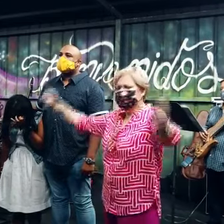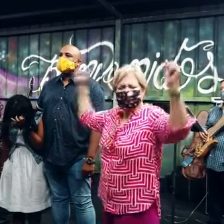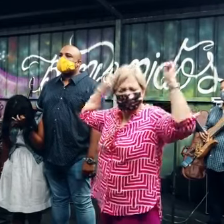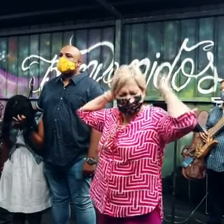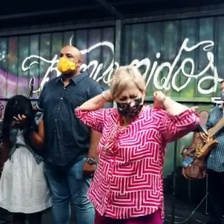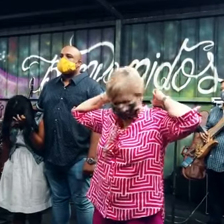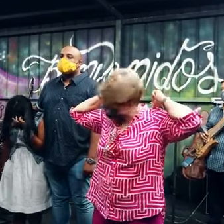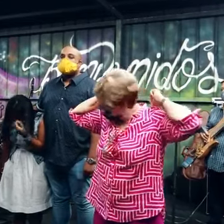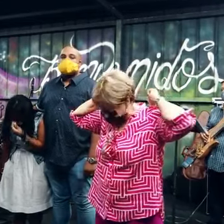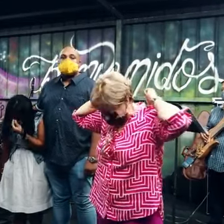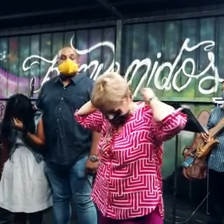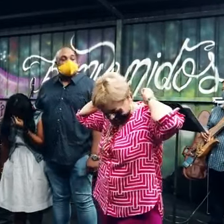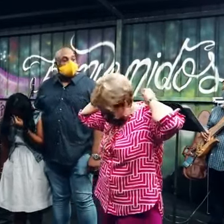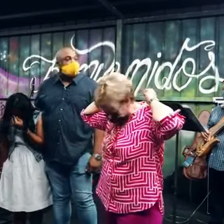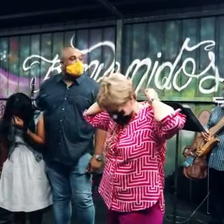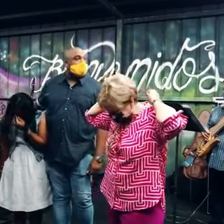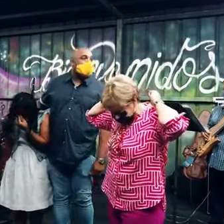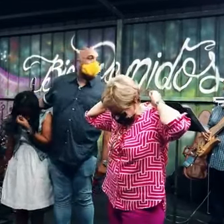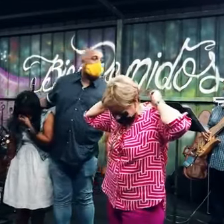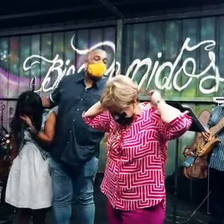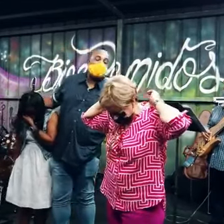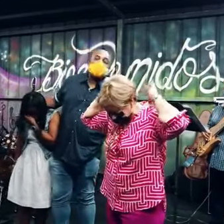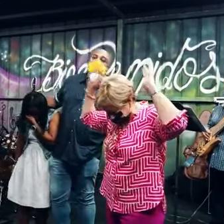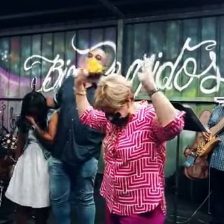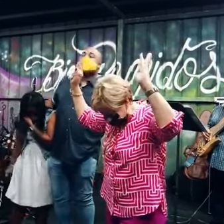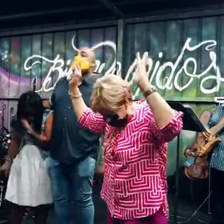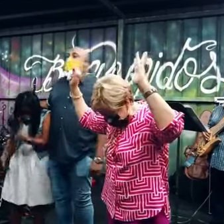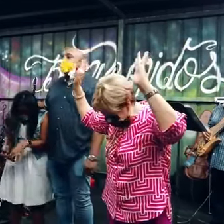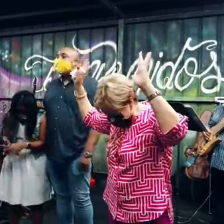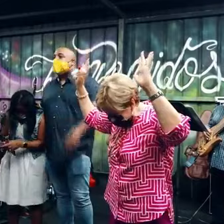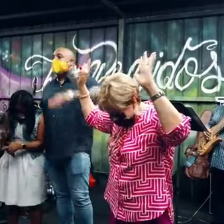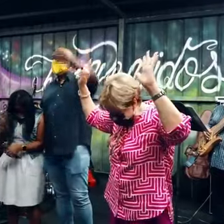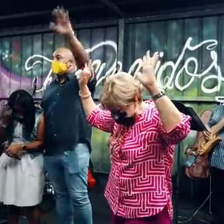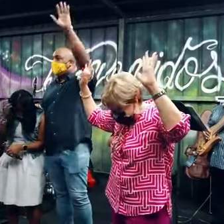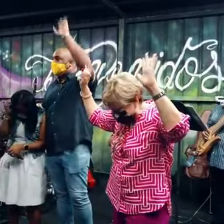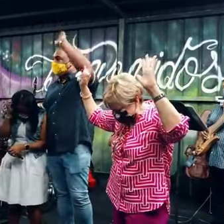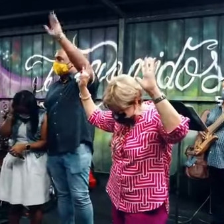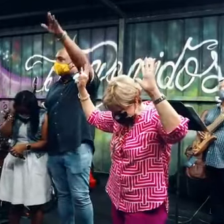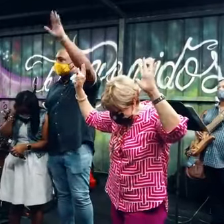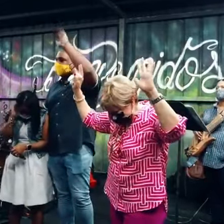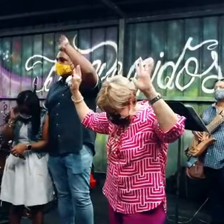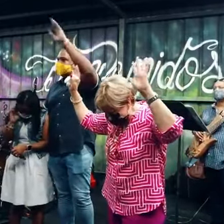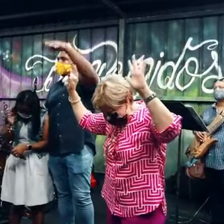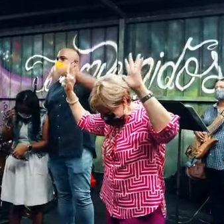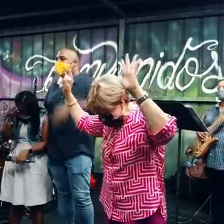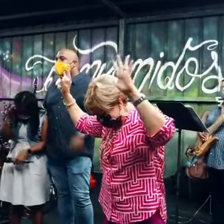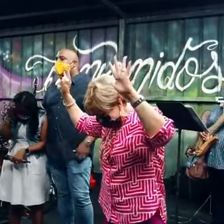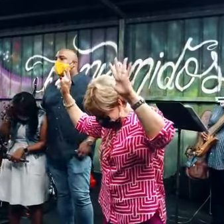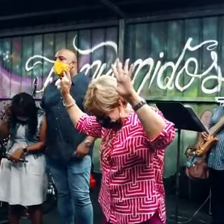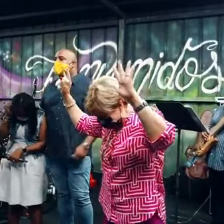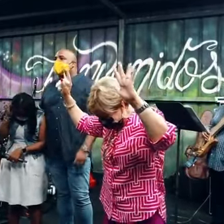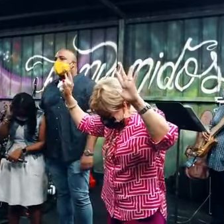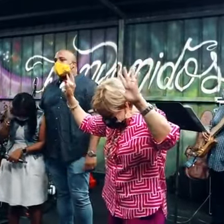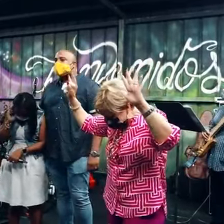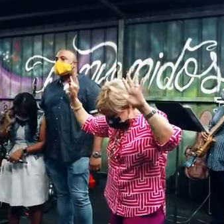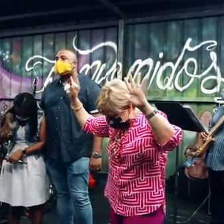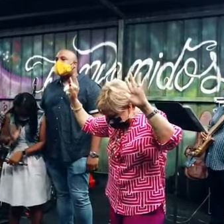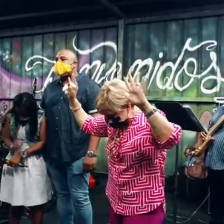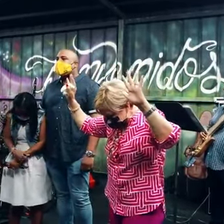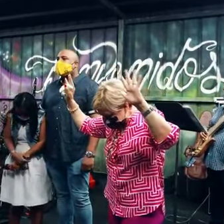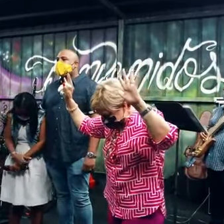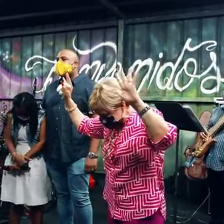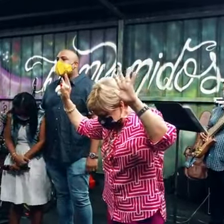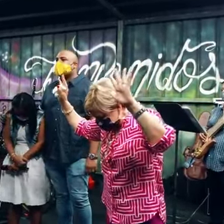hay... Ay, levante sus manos, que siento a Dios. Si ella fuera el muro, y hoy Dios,